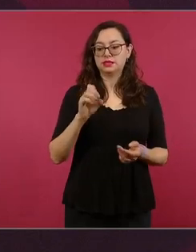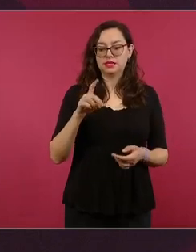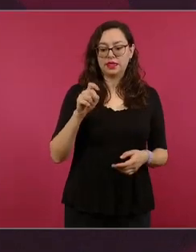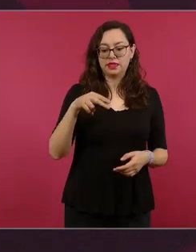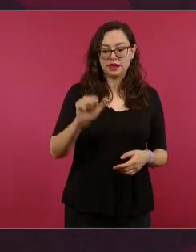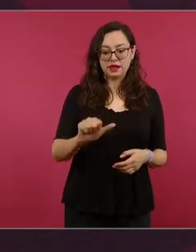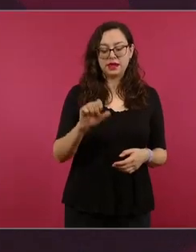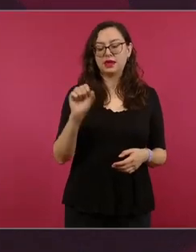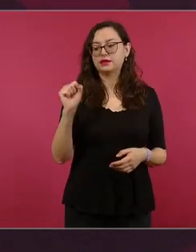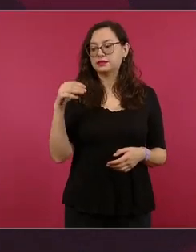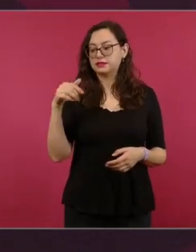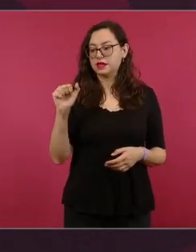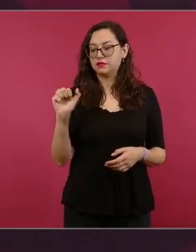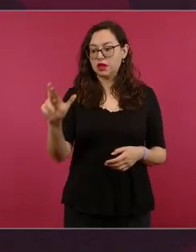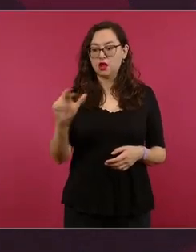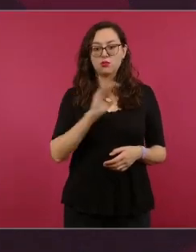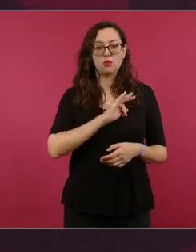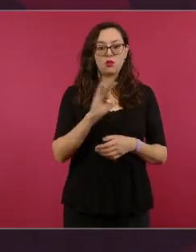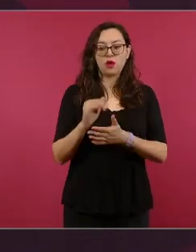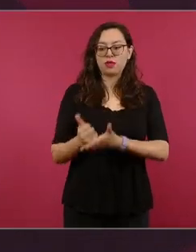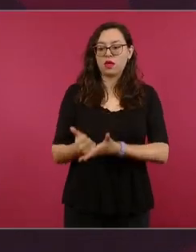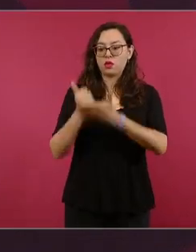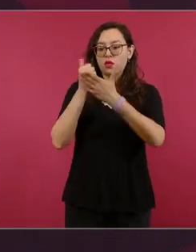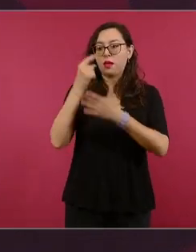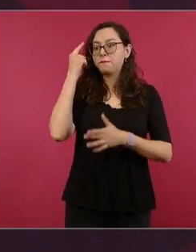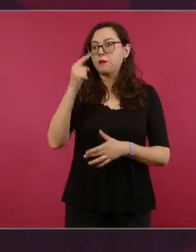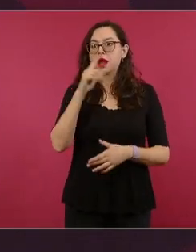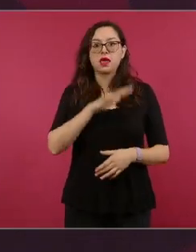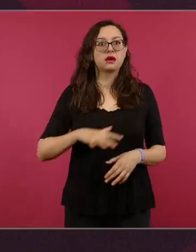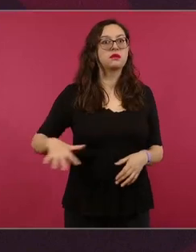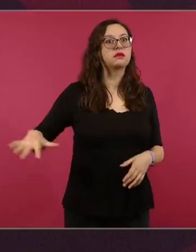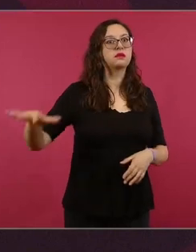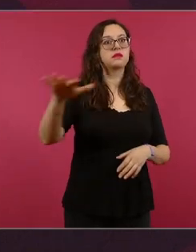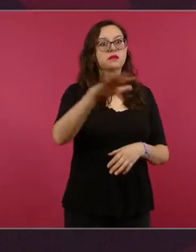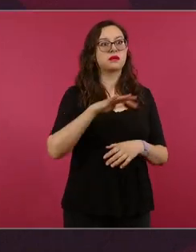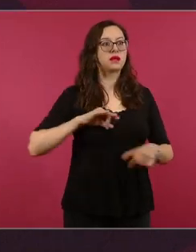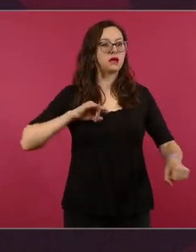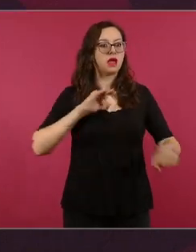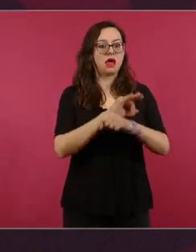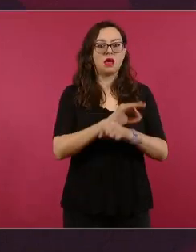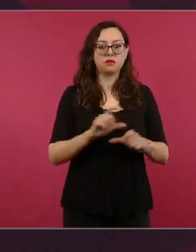pública. Eso antes no